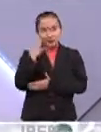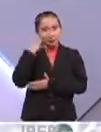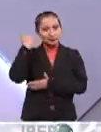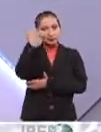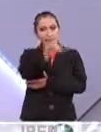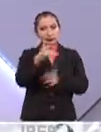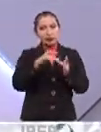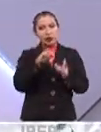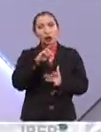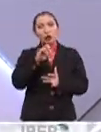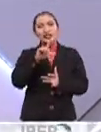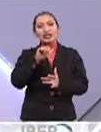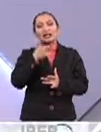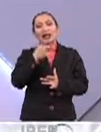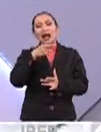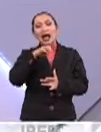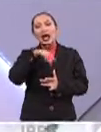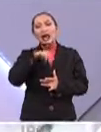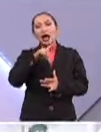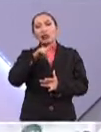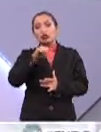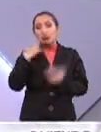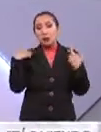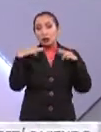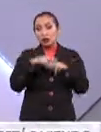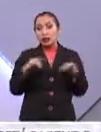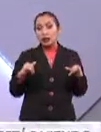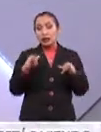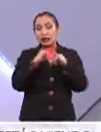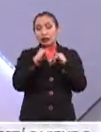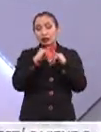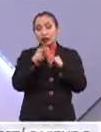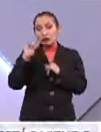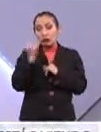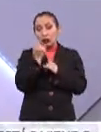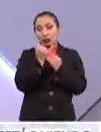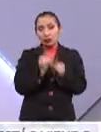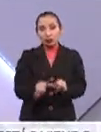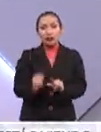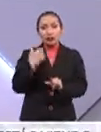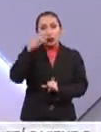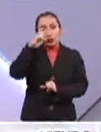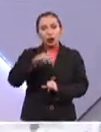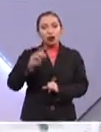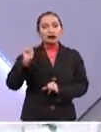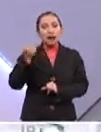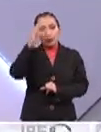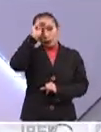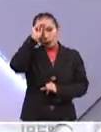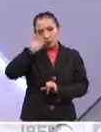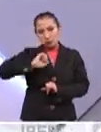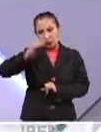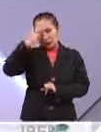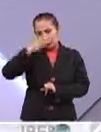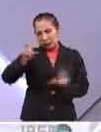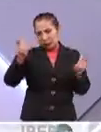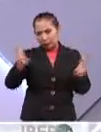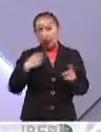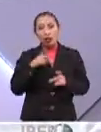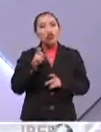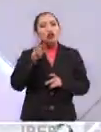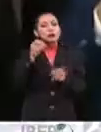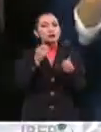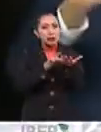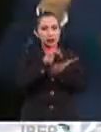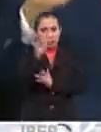que nos tome la llamada Ulises Granados Quirós. Él es profesor del Instituto Tecnológico Autónomo de México y especialista en estos temas. Doctor,